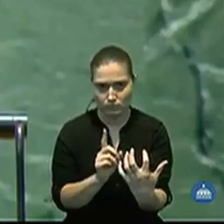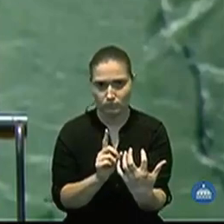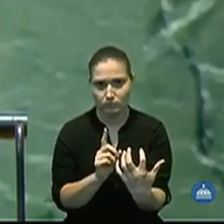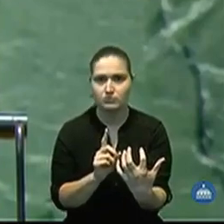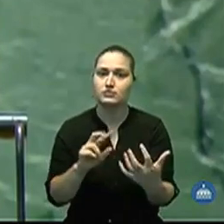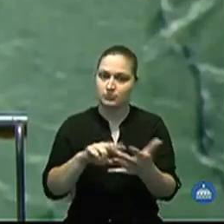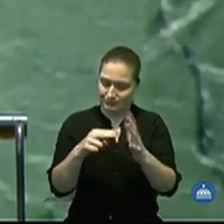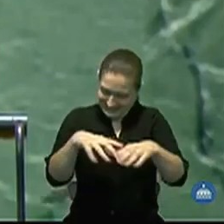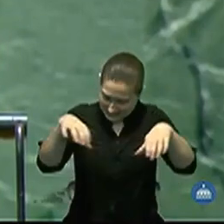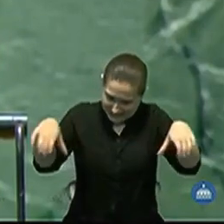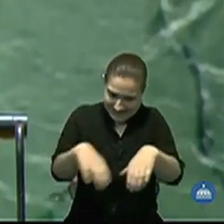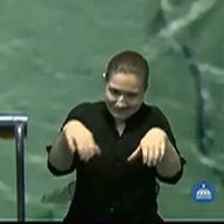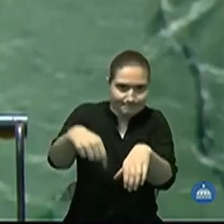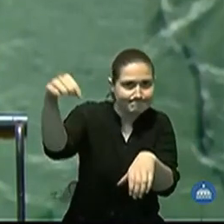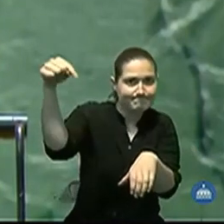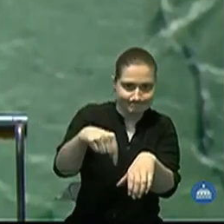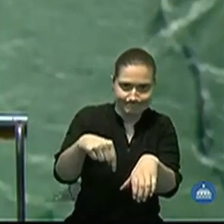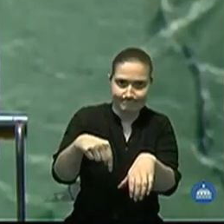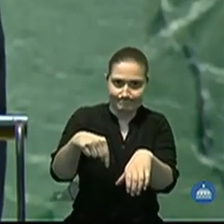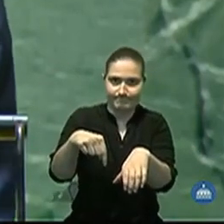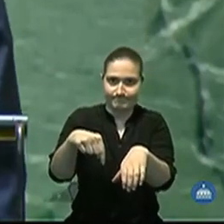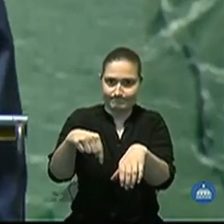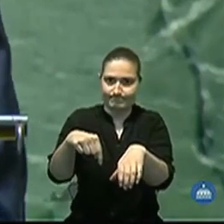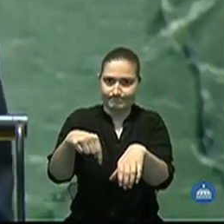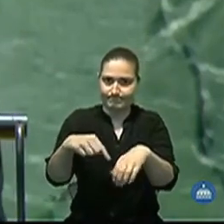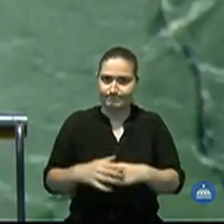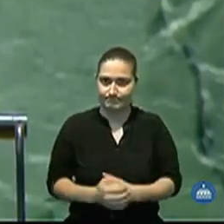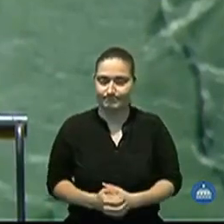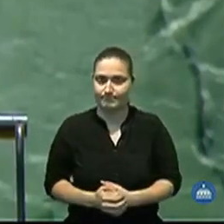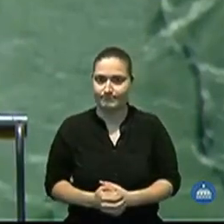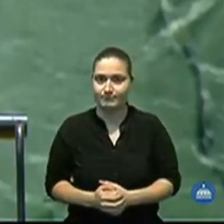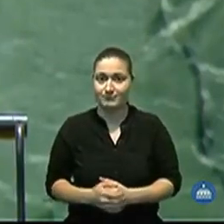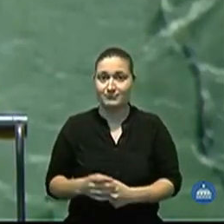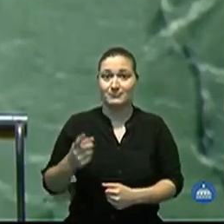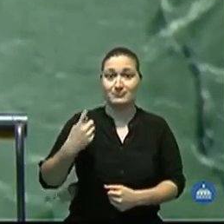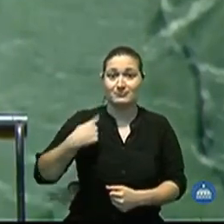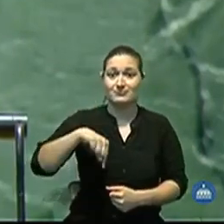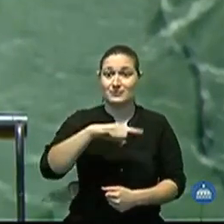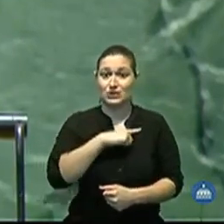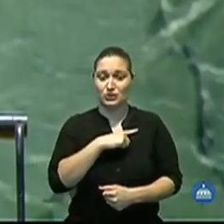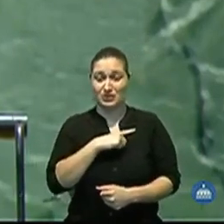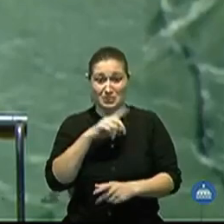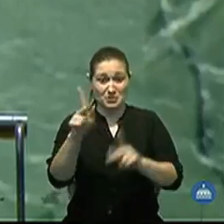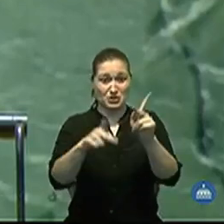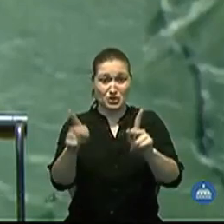las acciones que emprendamos en la práctica. No podemos fallarles a nuestros pueblos,